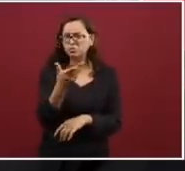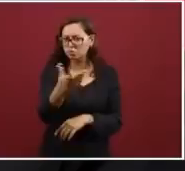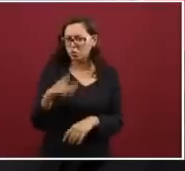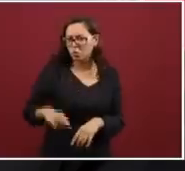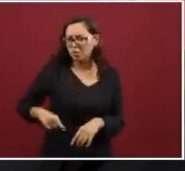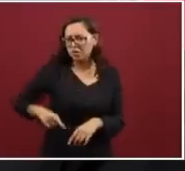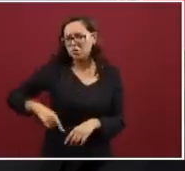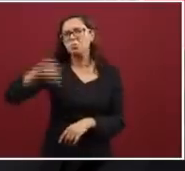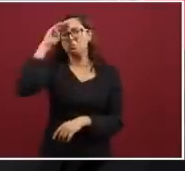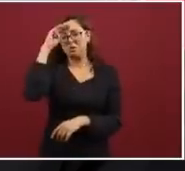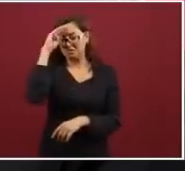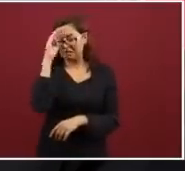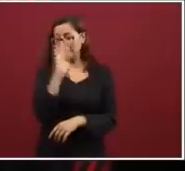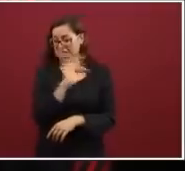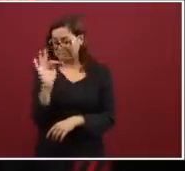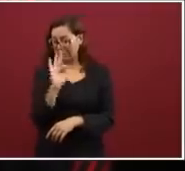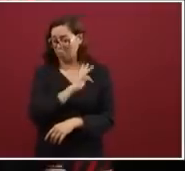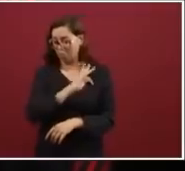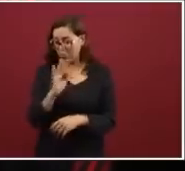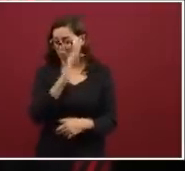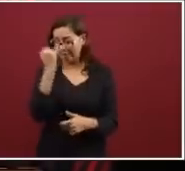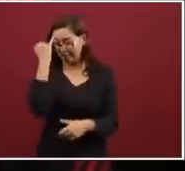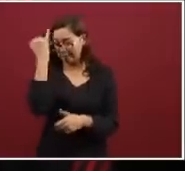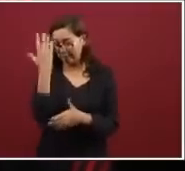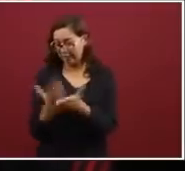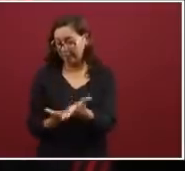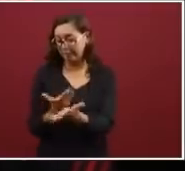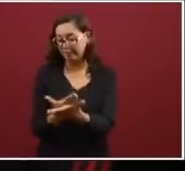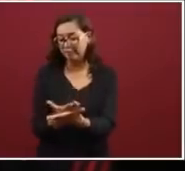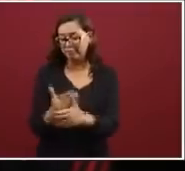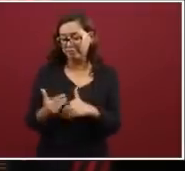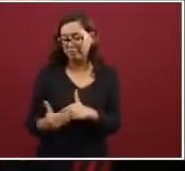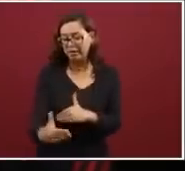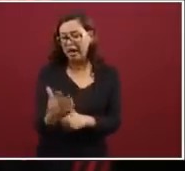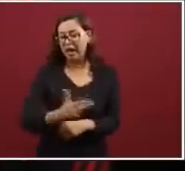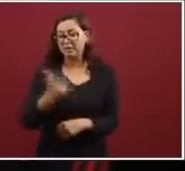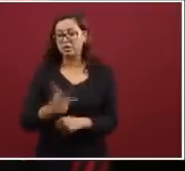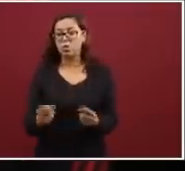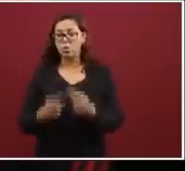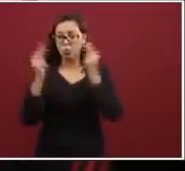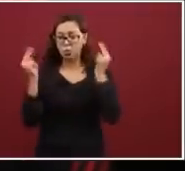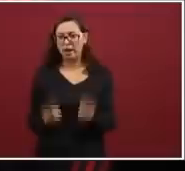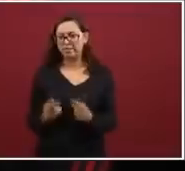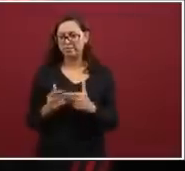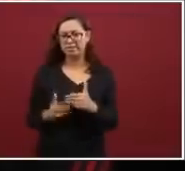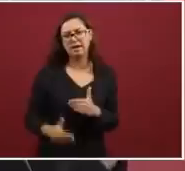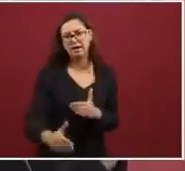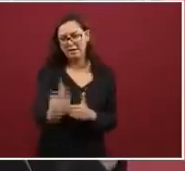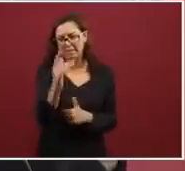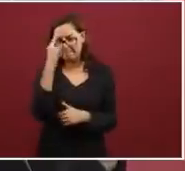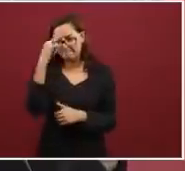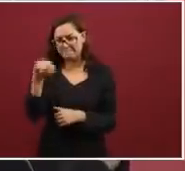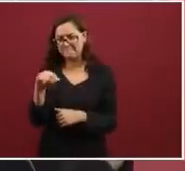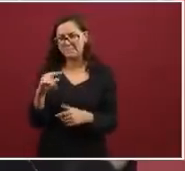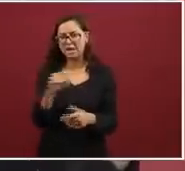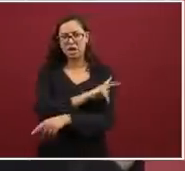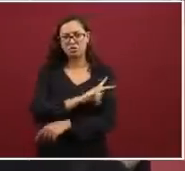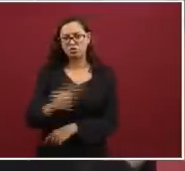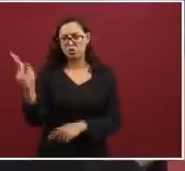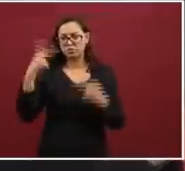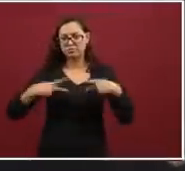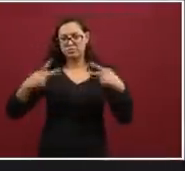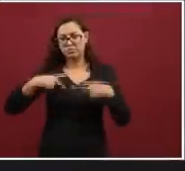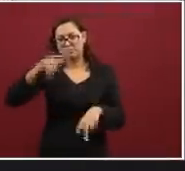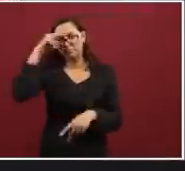están valorando esta posibilidad en las medidas inmediatas o urgentes o a mediano plazo esto en la cuestión